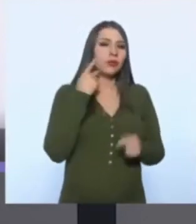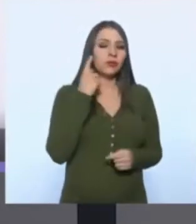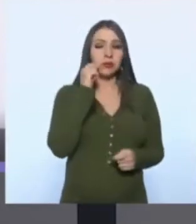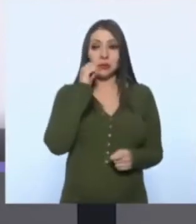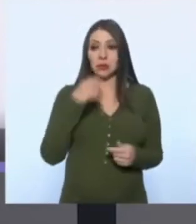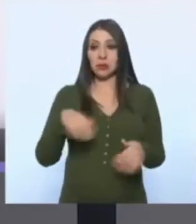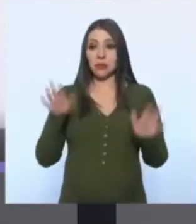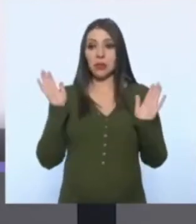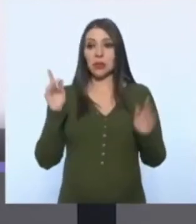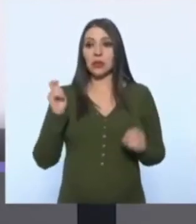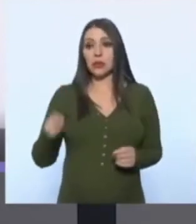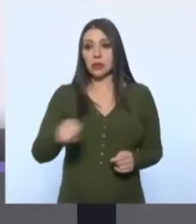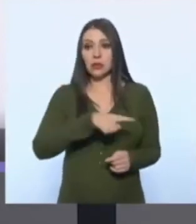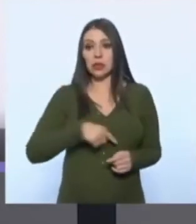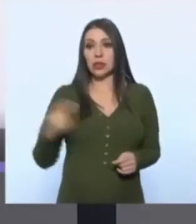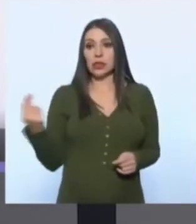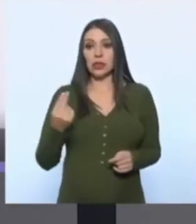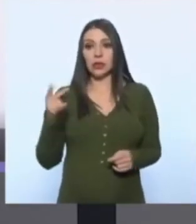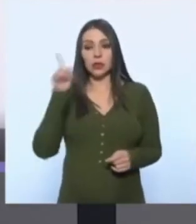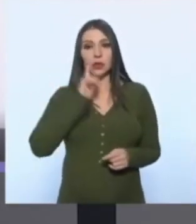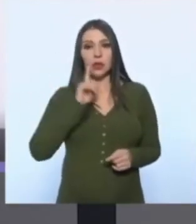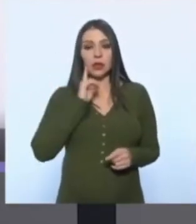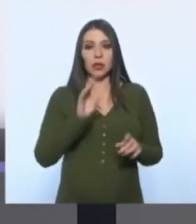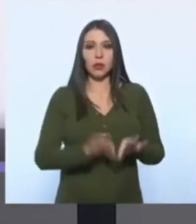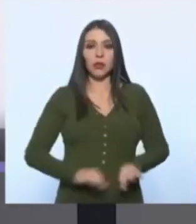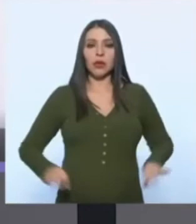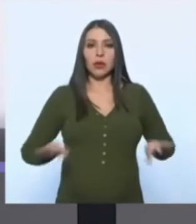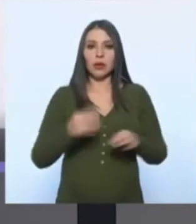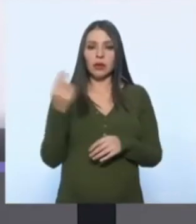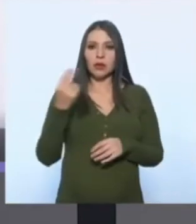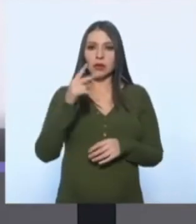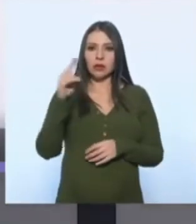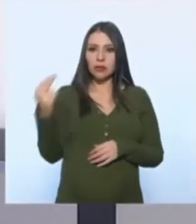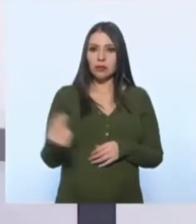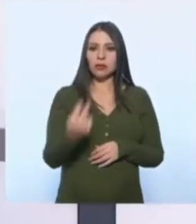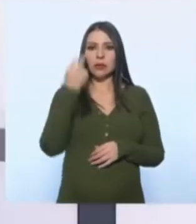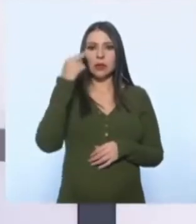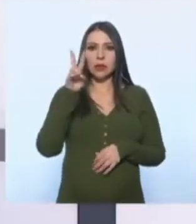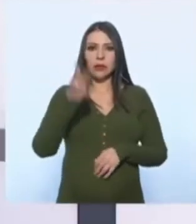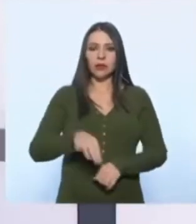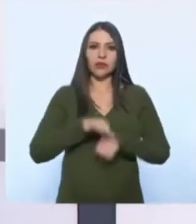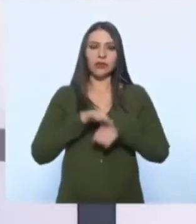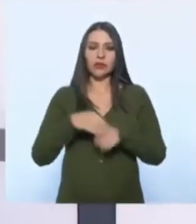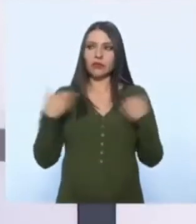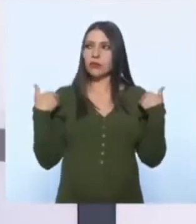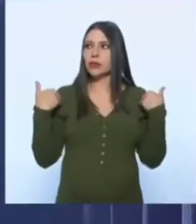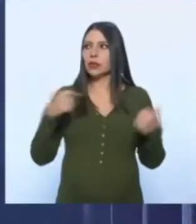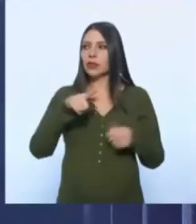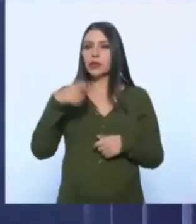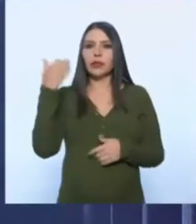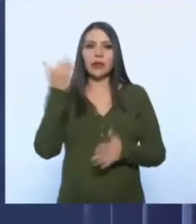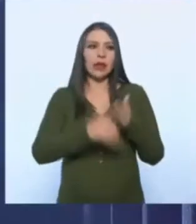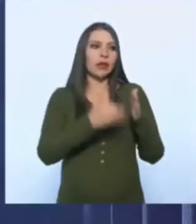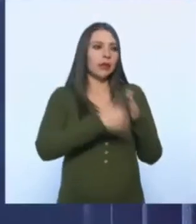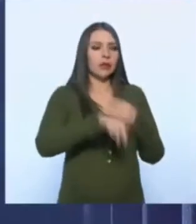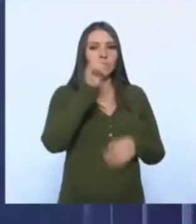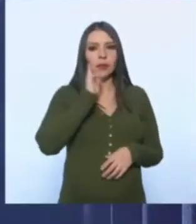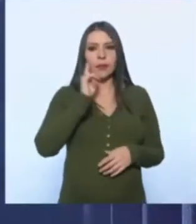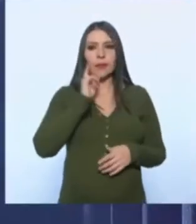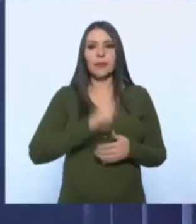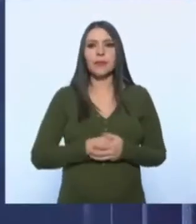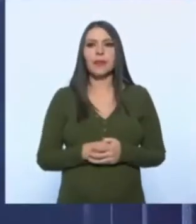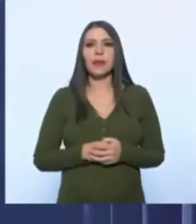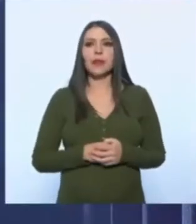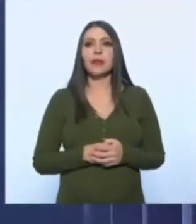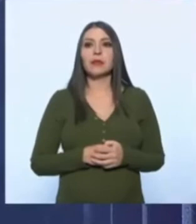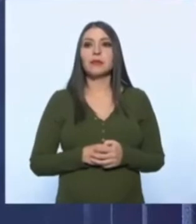que somos necesarias, somos importantes, tenemos que hacernos ver, ¿no? Tú me comentabas en la pausa que se están uniendo las mujeres